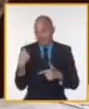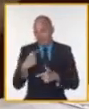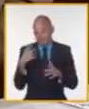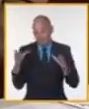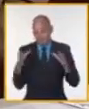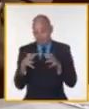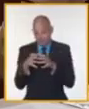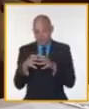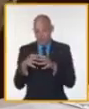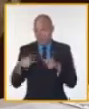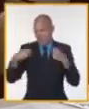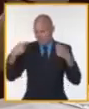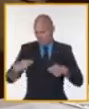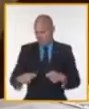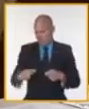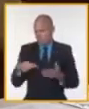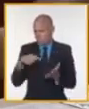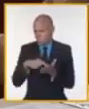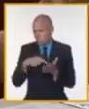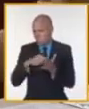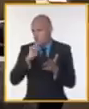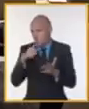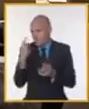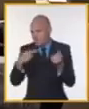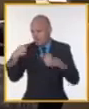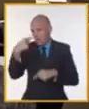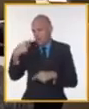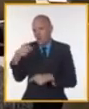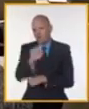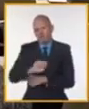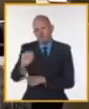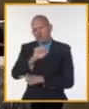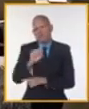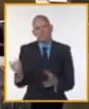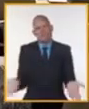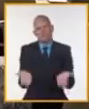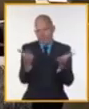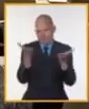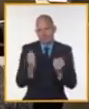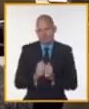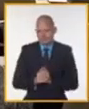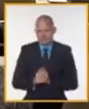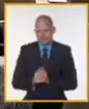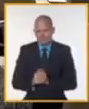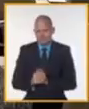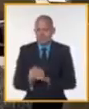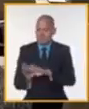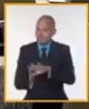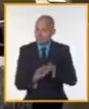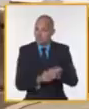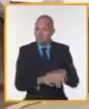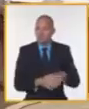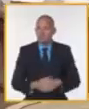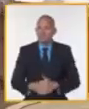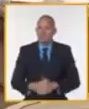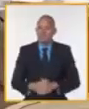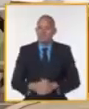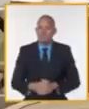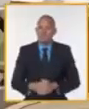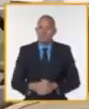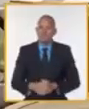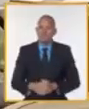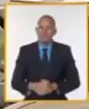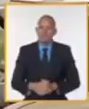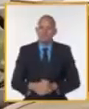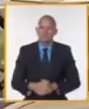del objetivo sagrado, que es la construcción socialista. Sí, bueno, yo primero coincido en la valoración de qué ha pasado